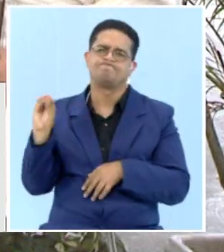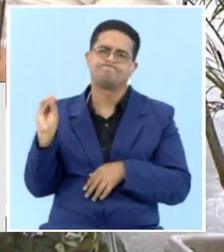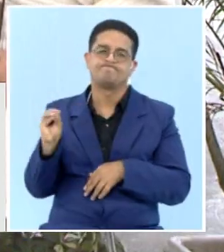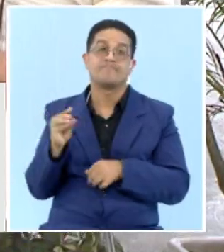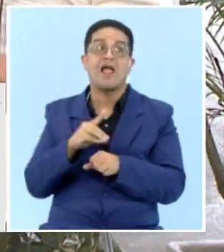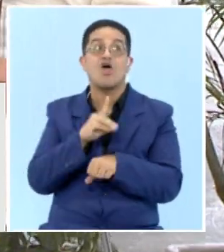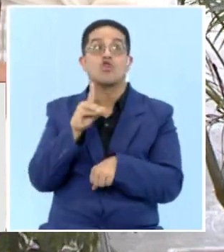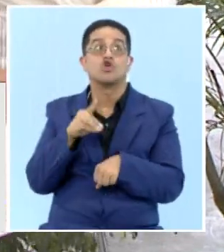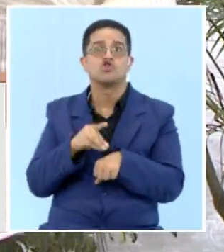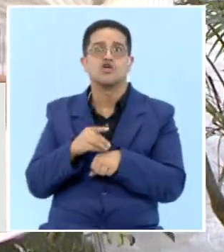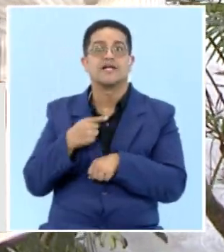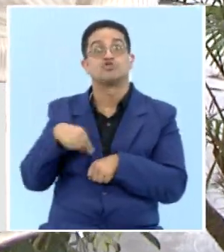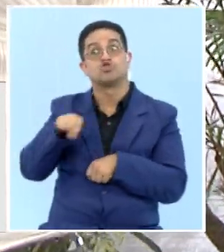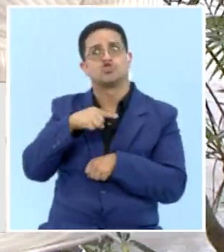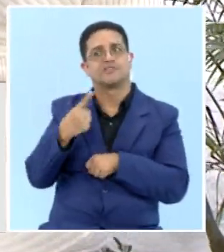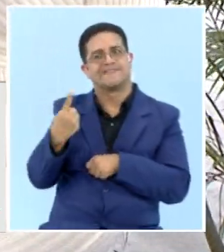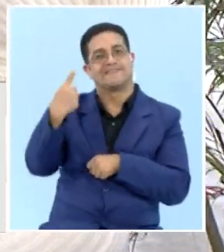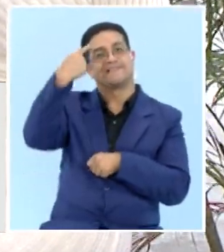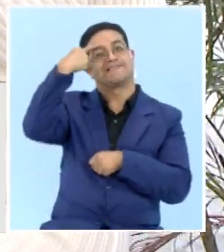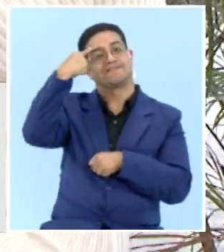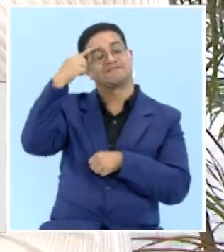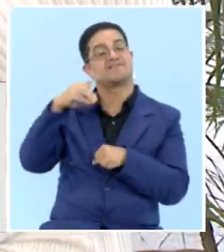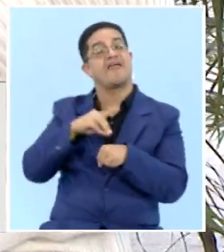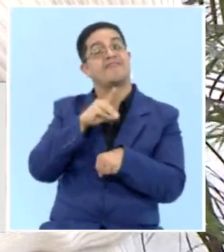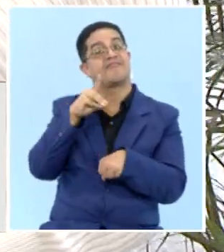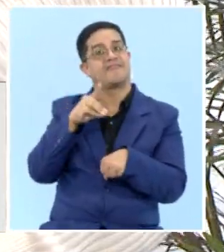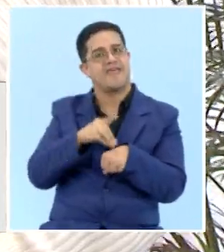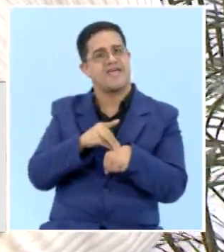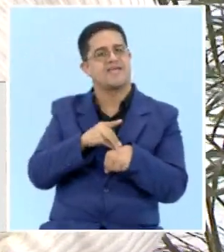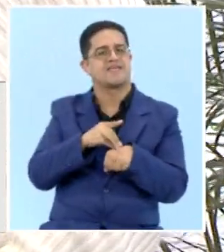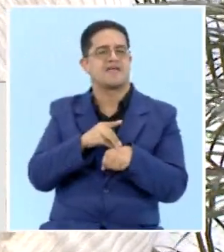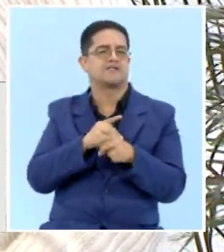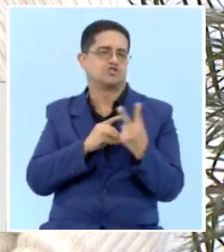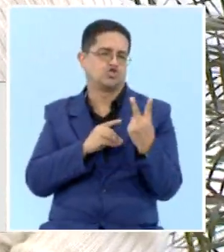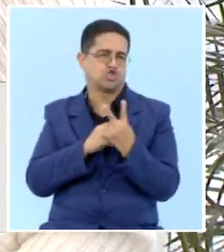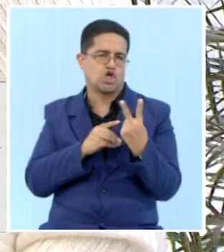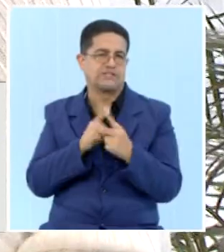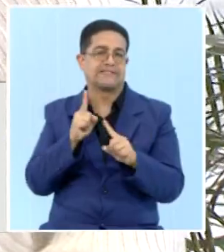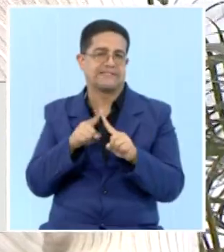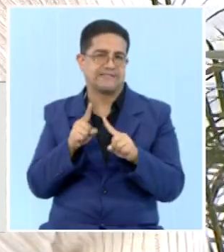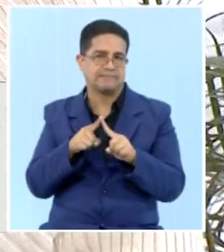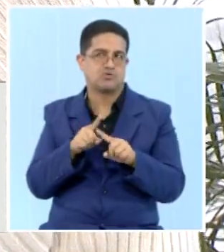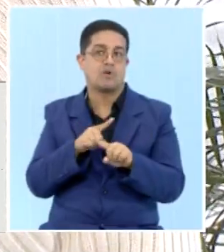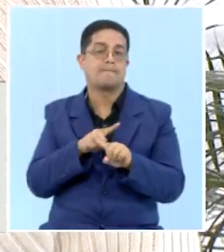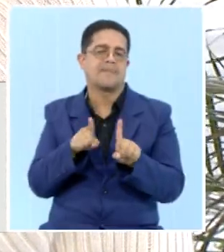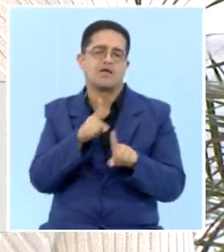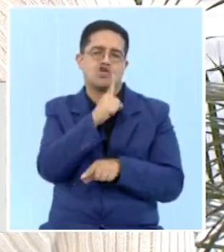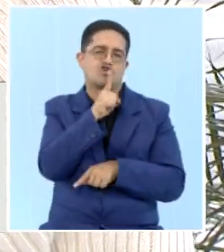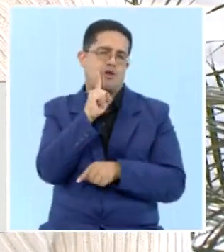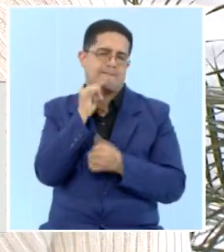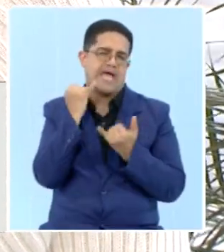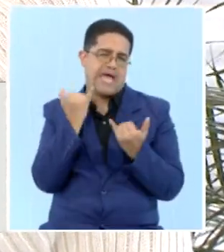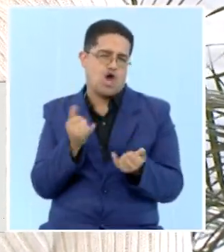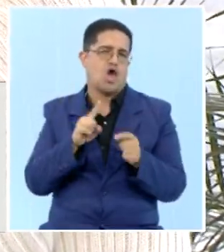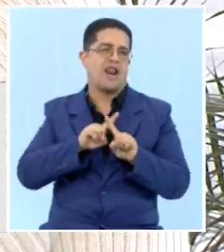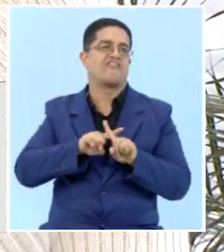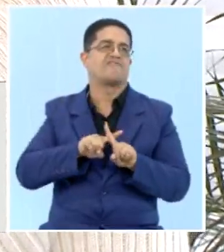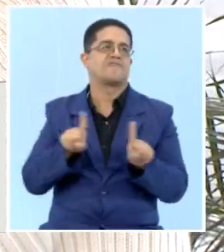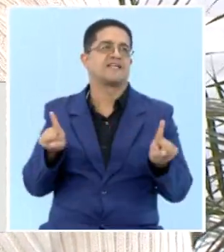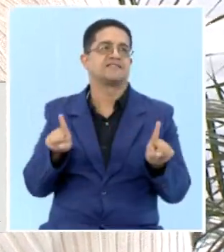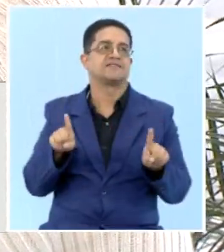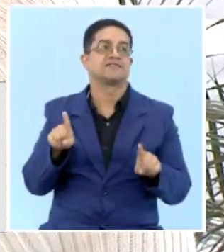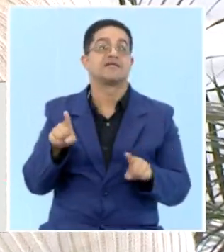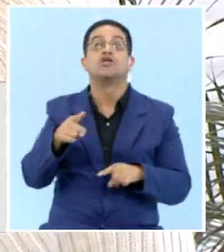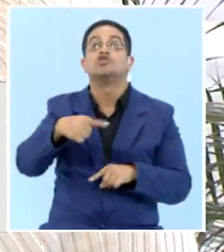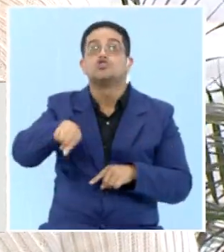en el subconsciente venezolano el dengue clásico y el hemorrágico, aunque esa ya no es la clasificación que tenemos, pero sabemos lo